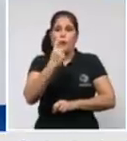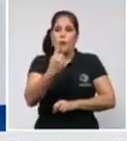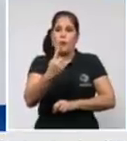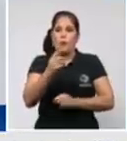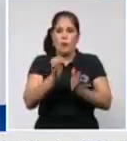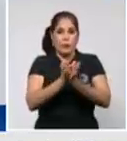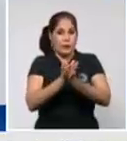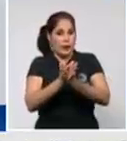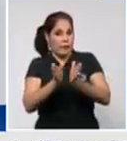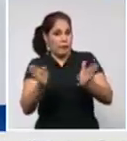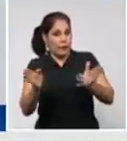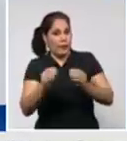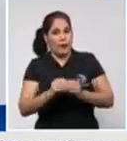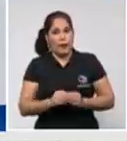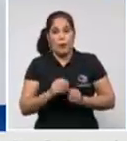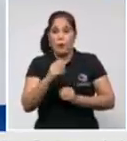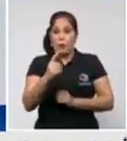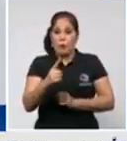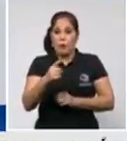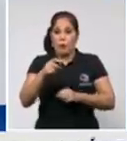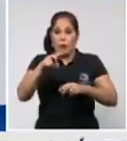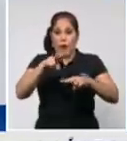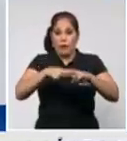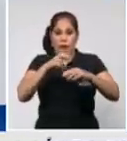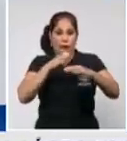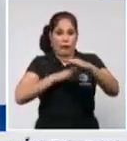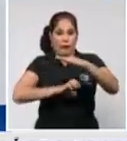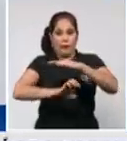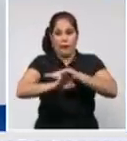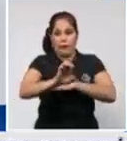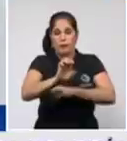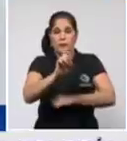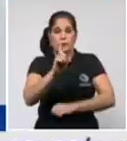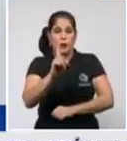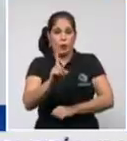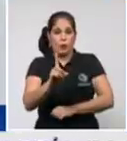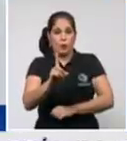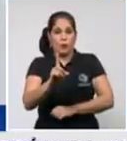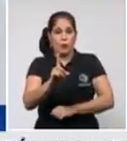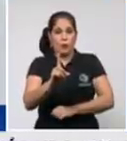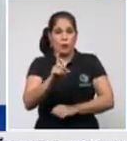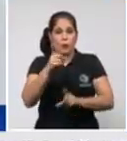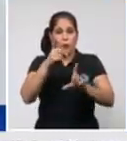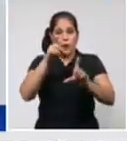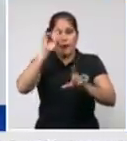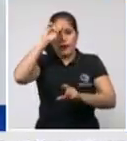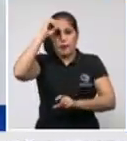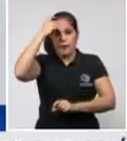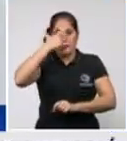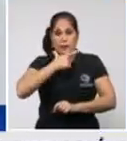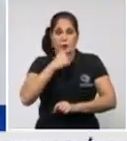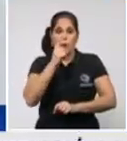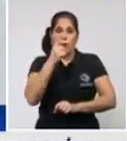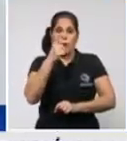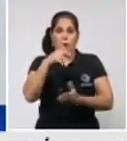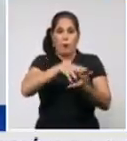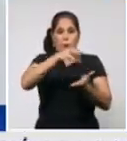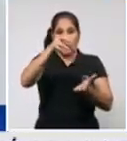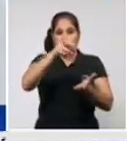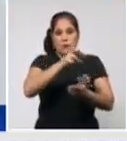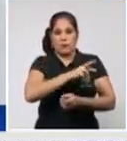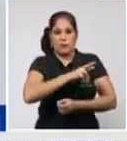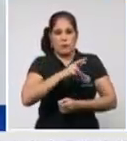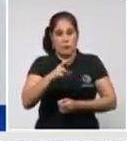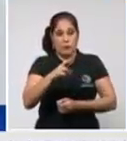del Padrón, 1 a Habana del Este, 1 a La Lisa y 1 a Plaza. Cuando